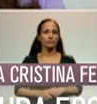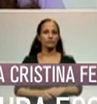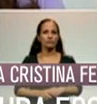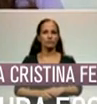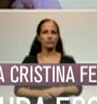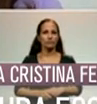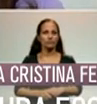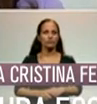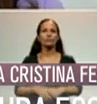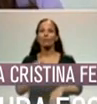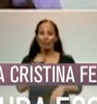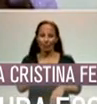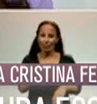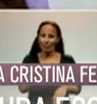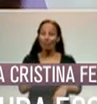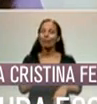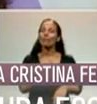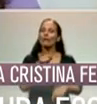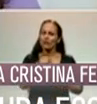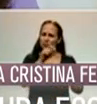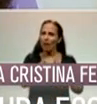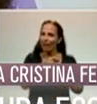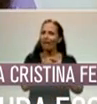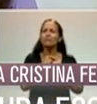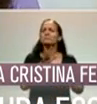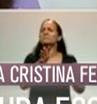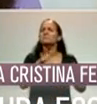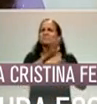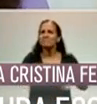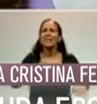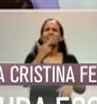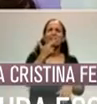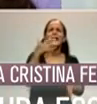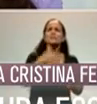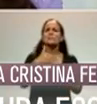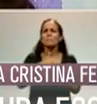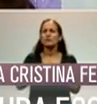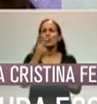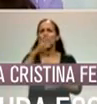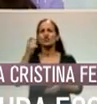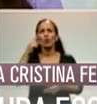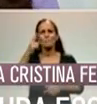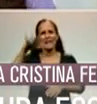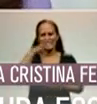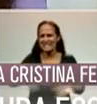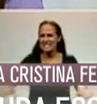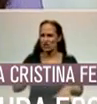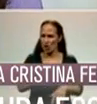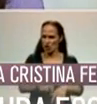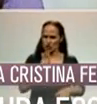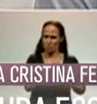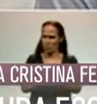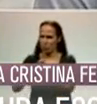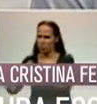Esto llega a más de 3.200.000 chicos, beneficia a más de